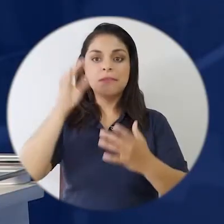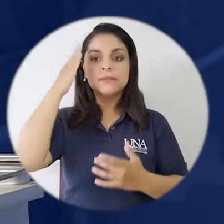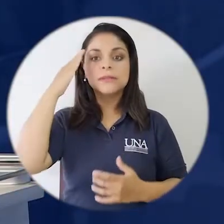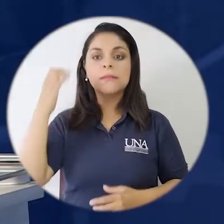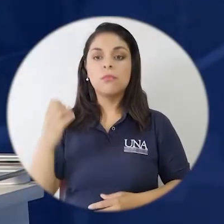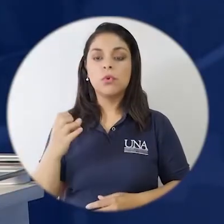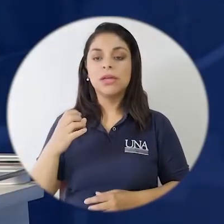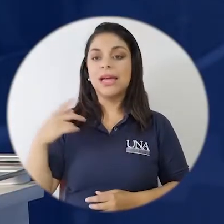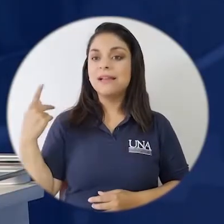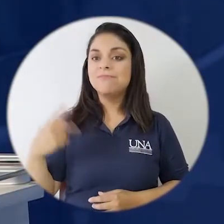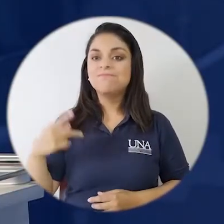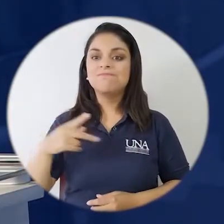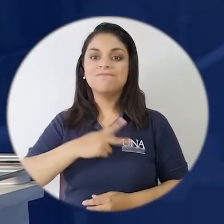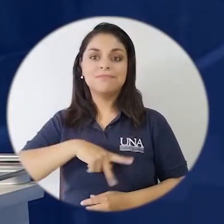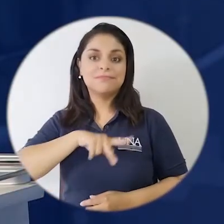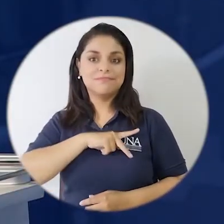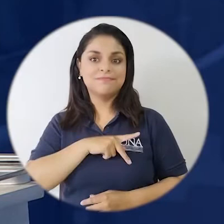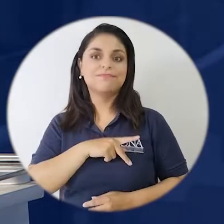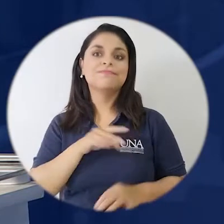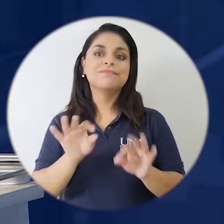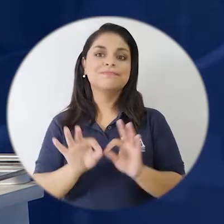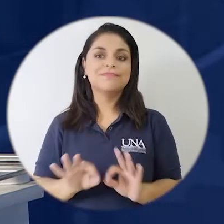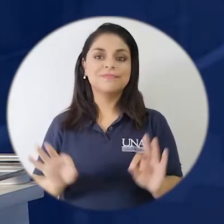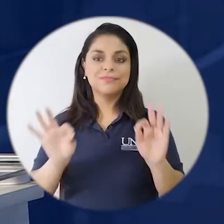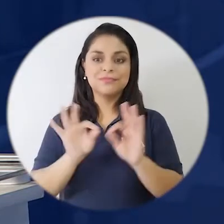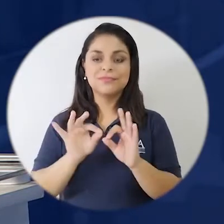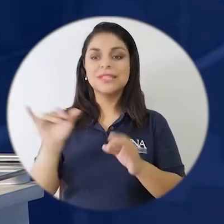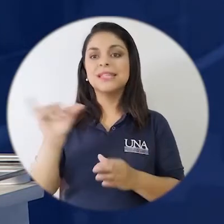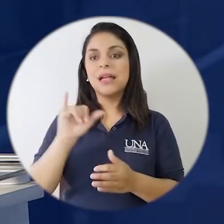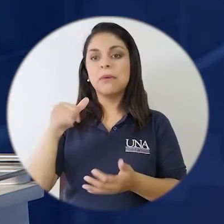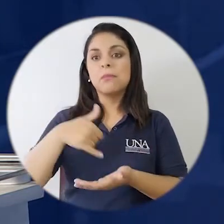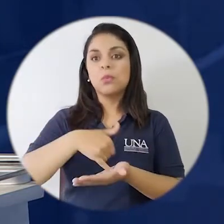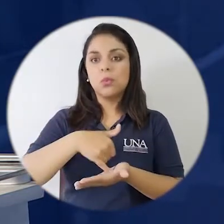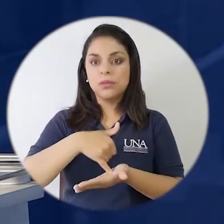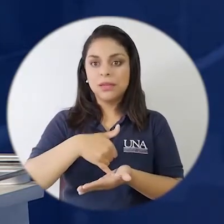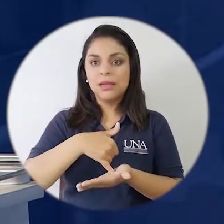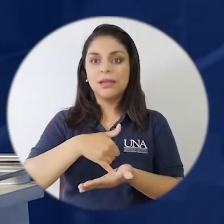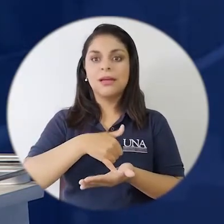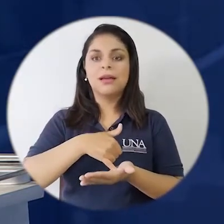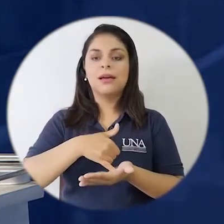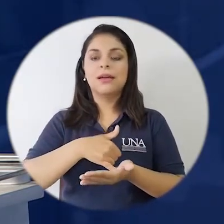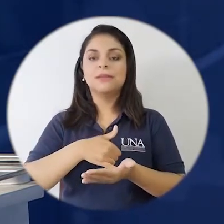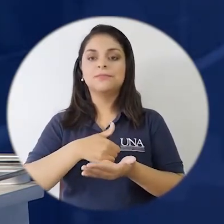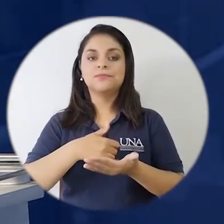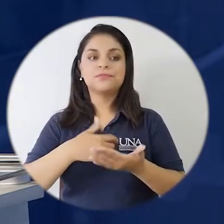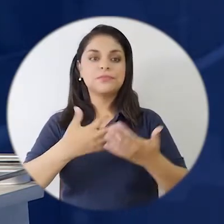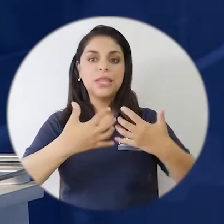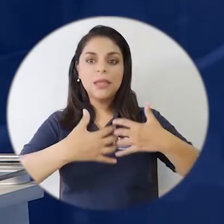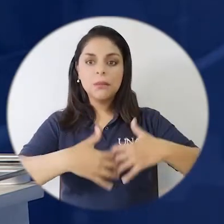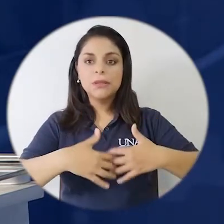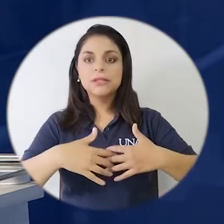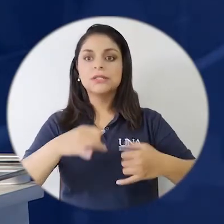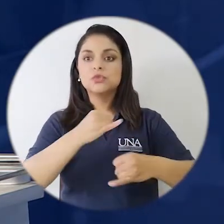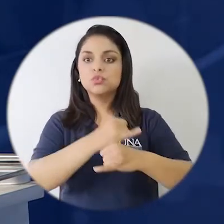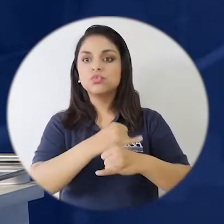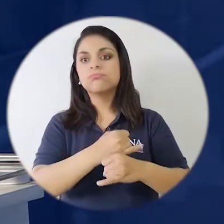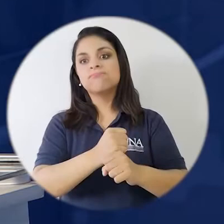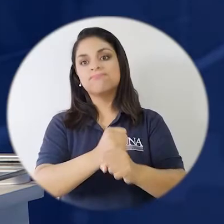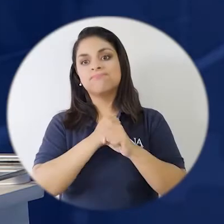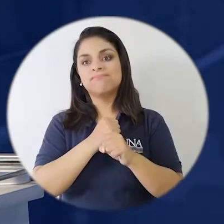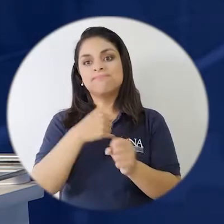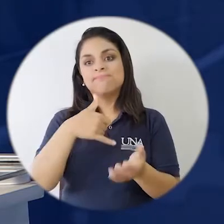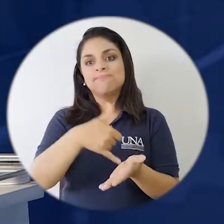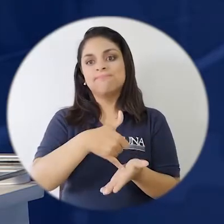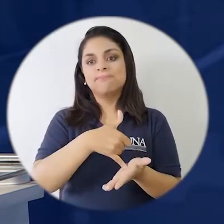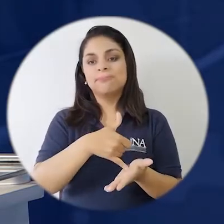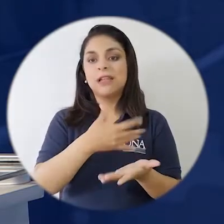no solo, ¿verdad?, el riesgo personal, que es el más importante, pero también vulnera la seguridad de la empresa, de la institución que nos ha confiado